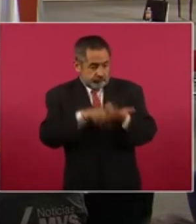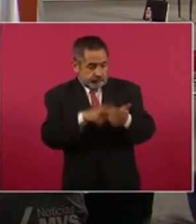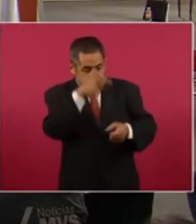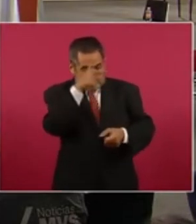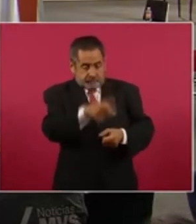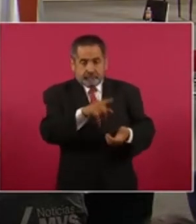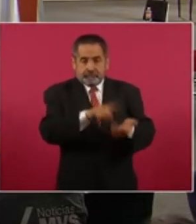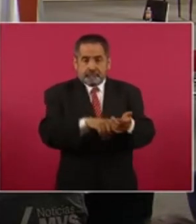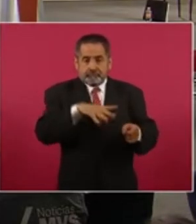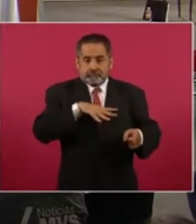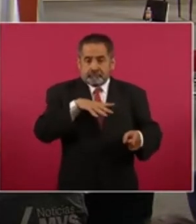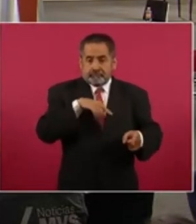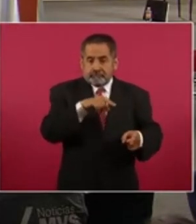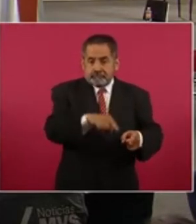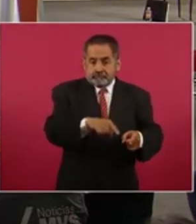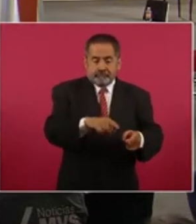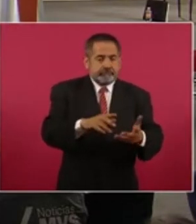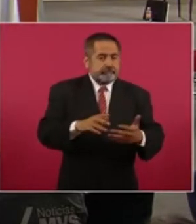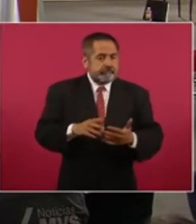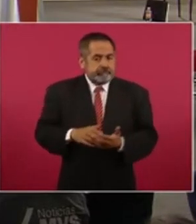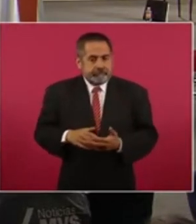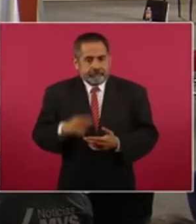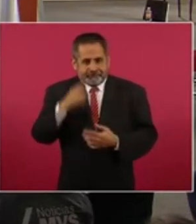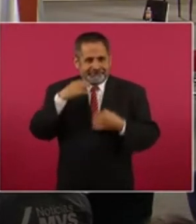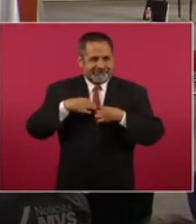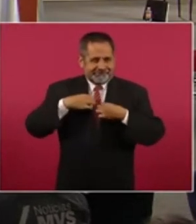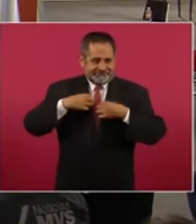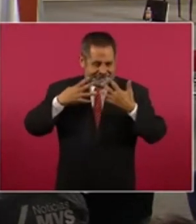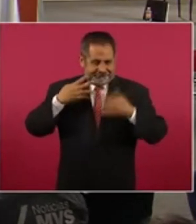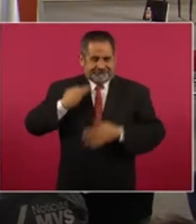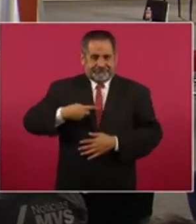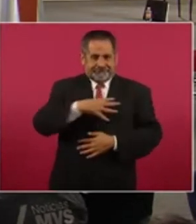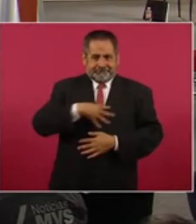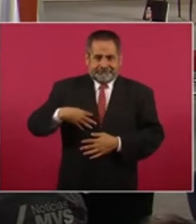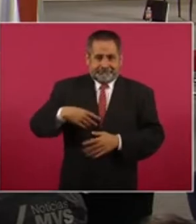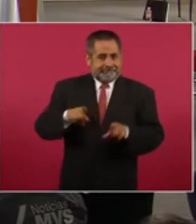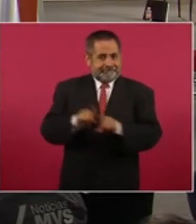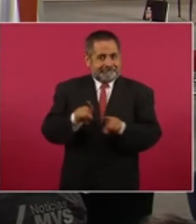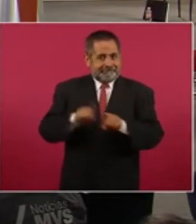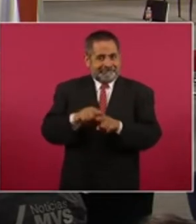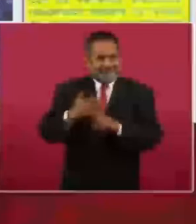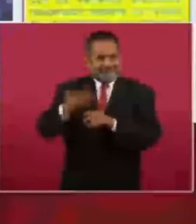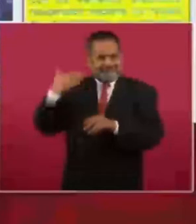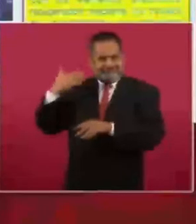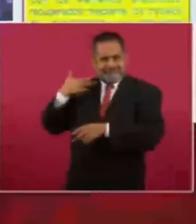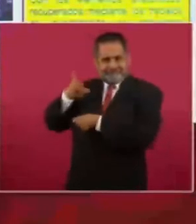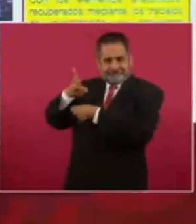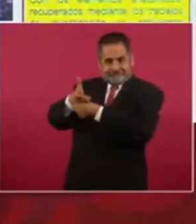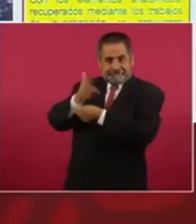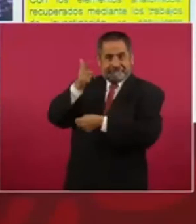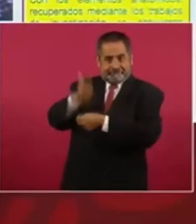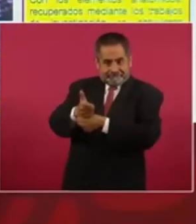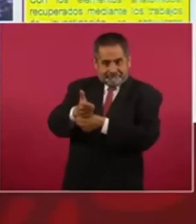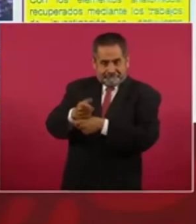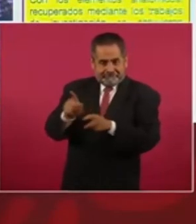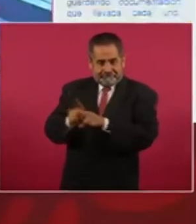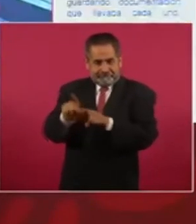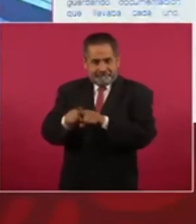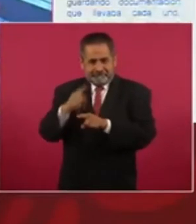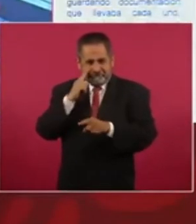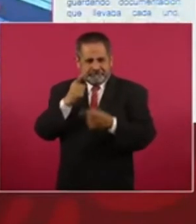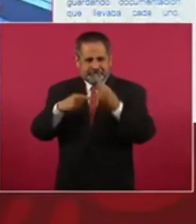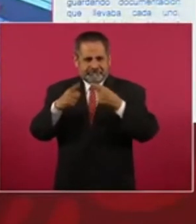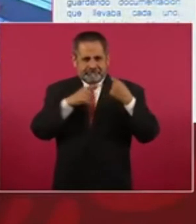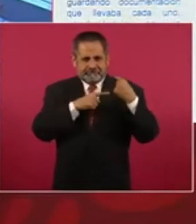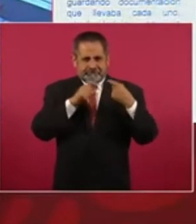se advierte la blusa a cuadros, que es la misma, si nos regresamos, por